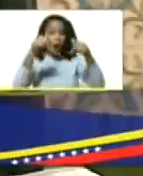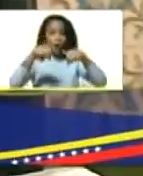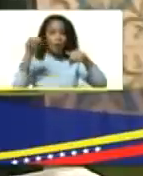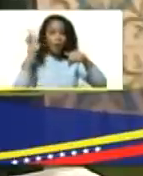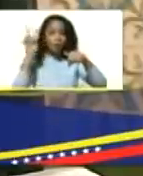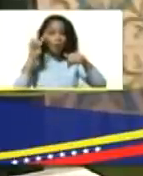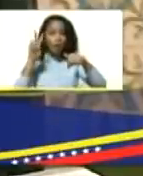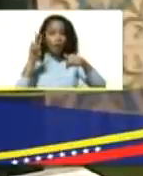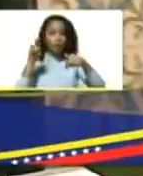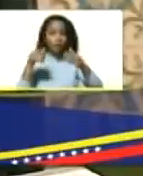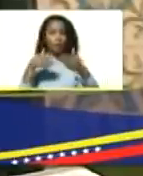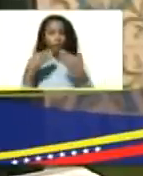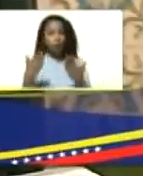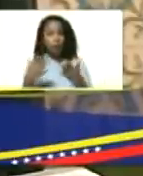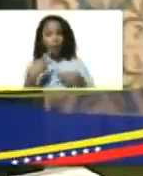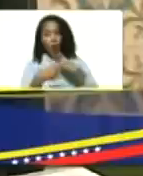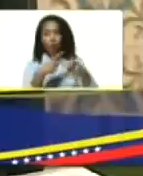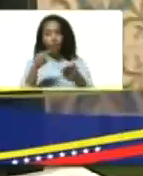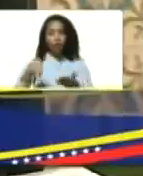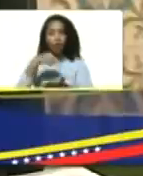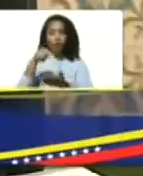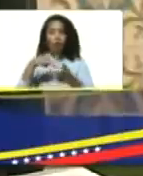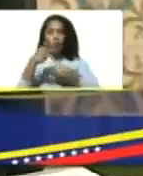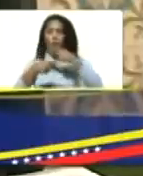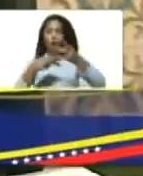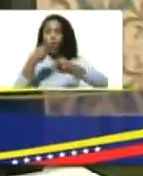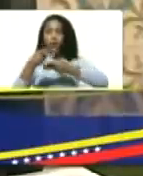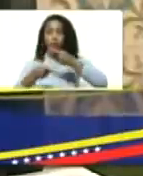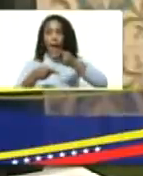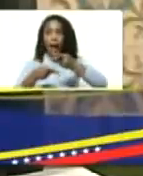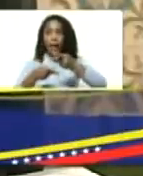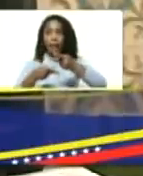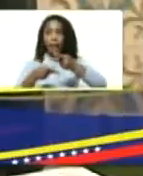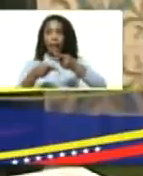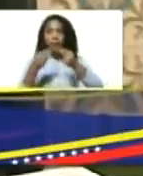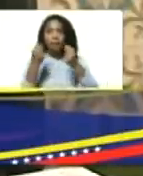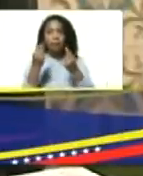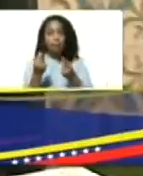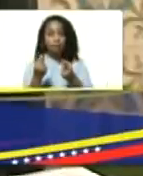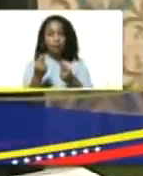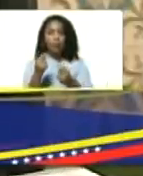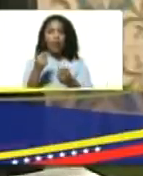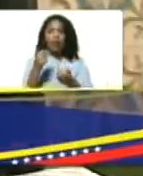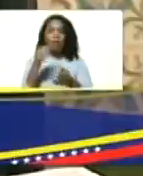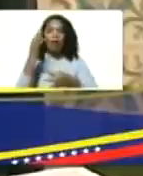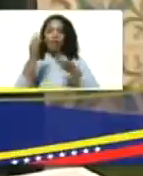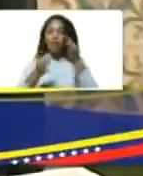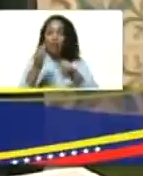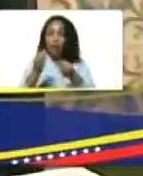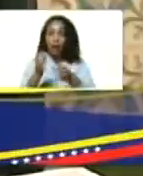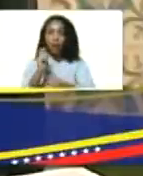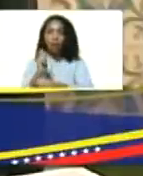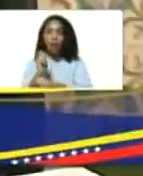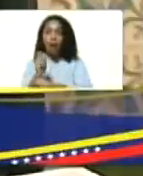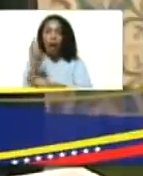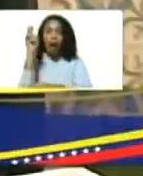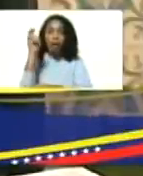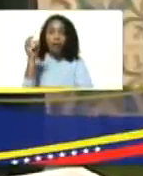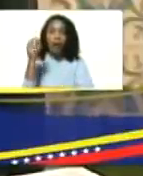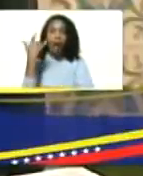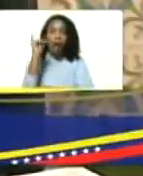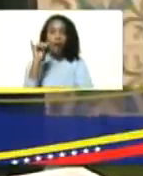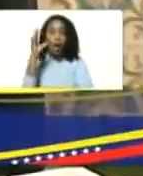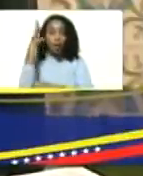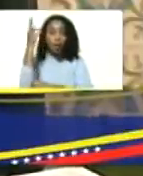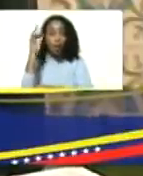a través de la producción nacional con políticas arancelarias para fiscales el viernes tenemos convocado al consejo